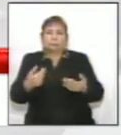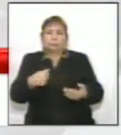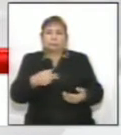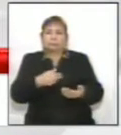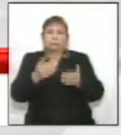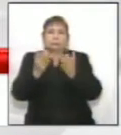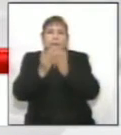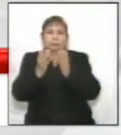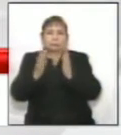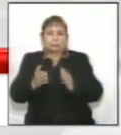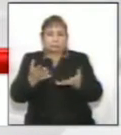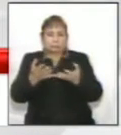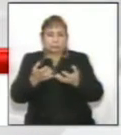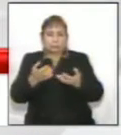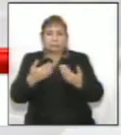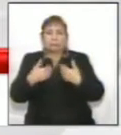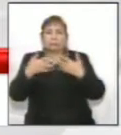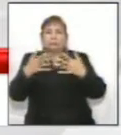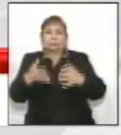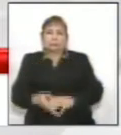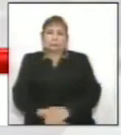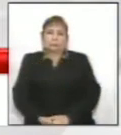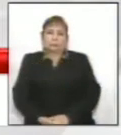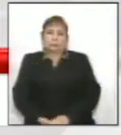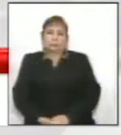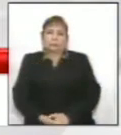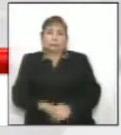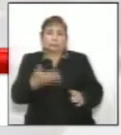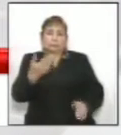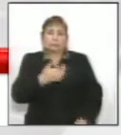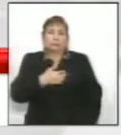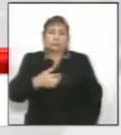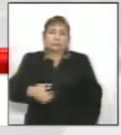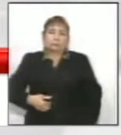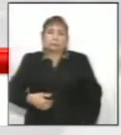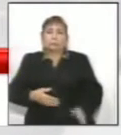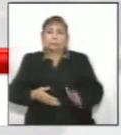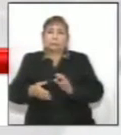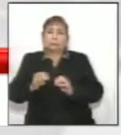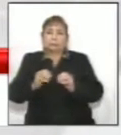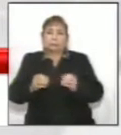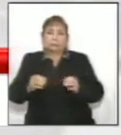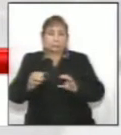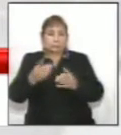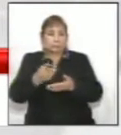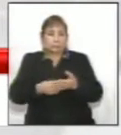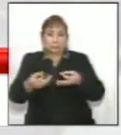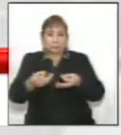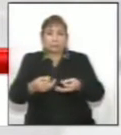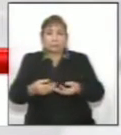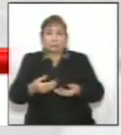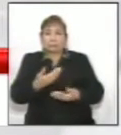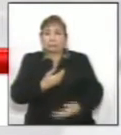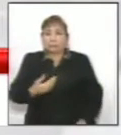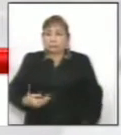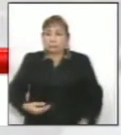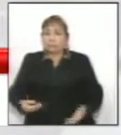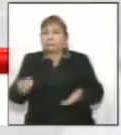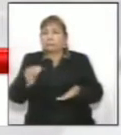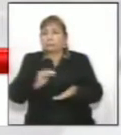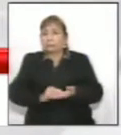alumnos aprovechen lo que queda del año escolar. Señor presidente, en las proyecciones de reactivación económica, el Estado ha implementado